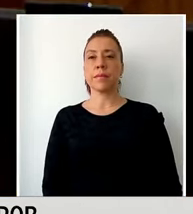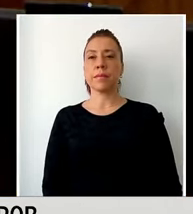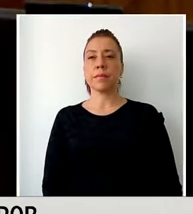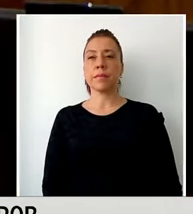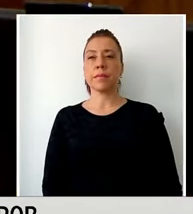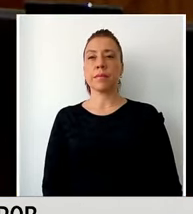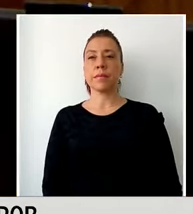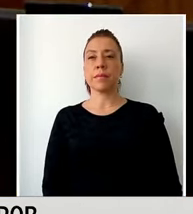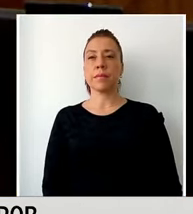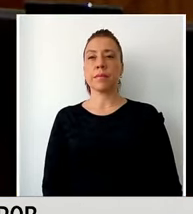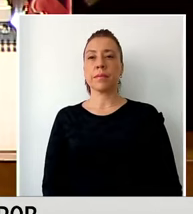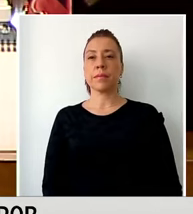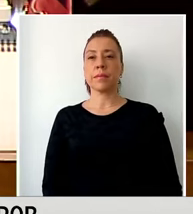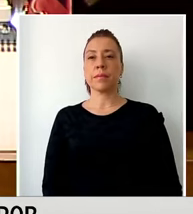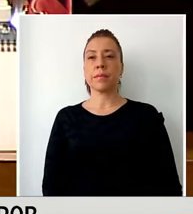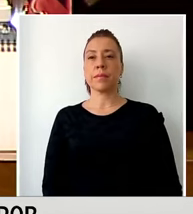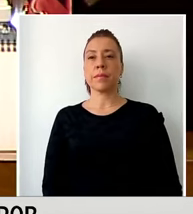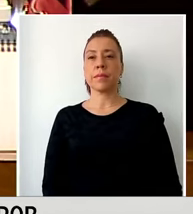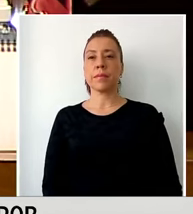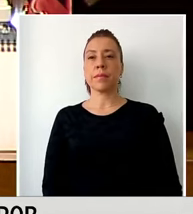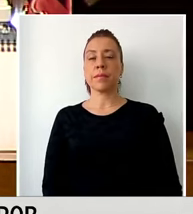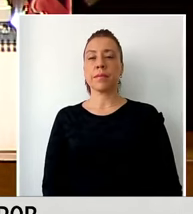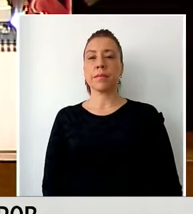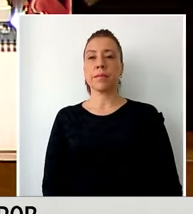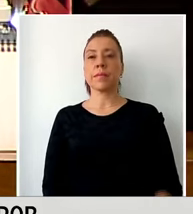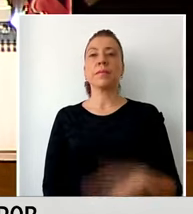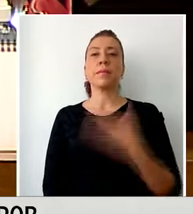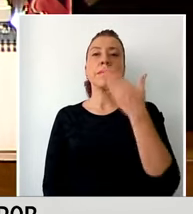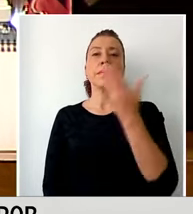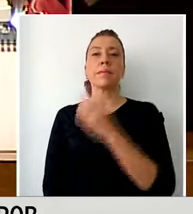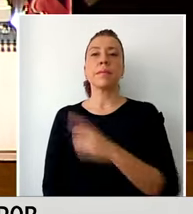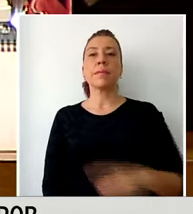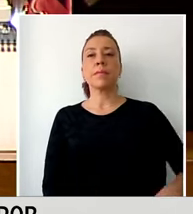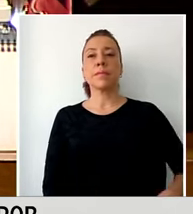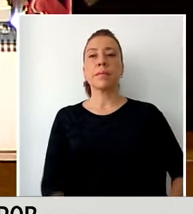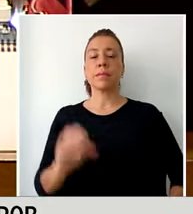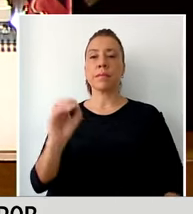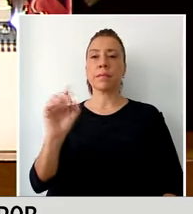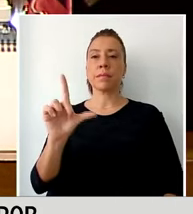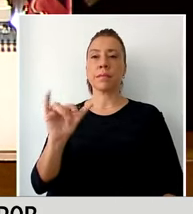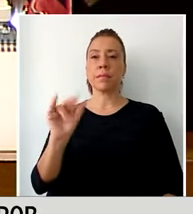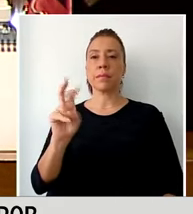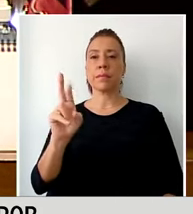Se ofrece la palabra a la diputada Erika Olivera